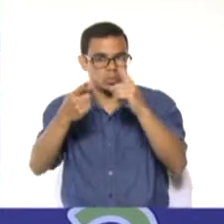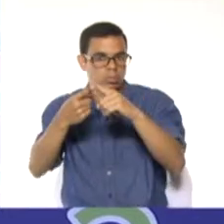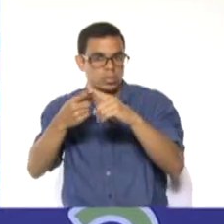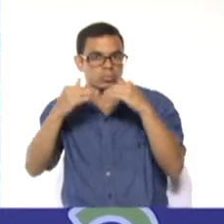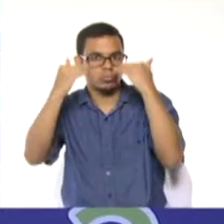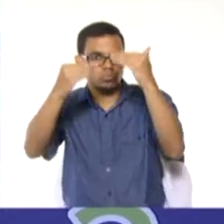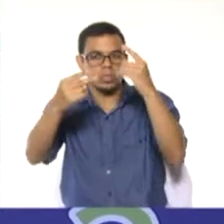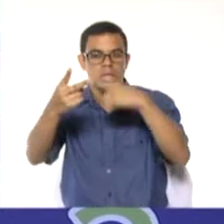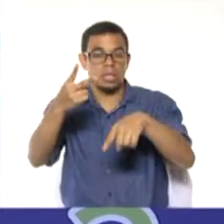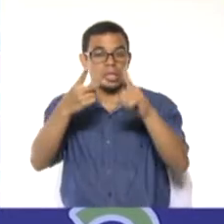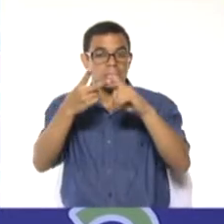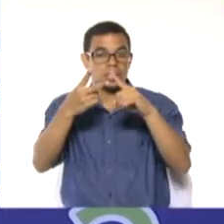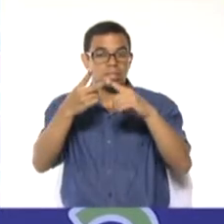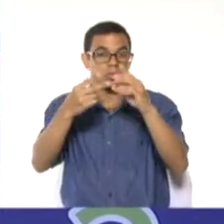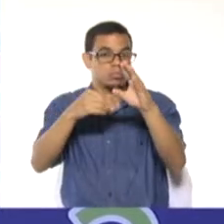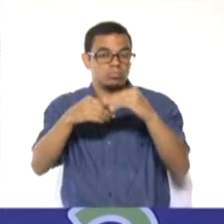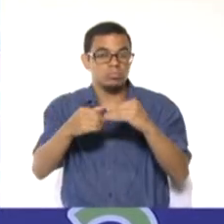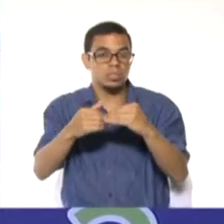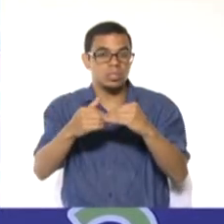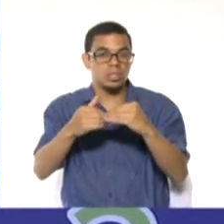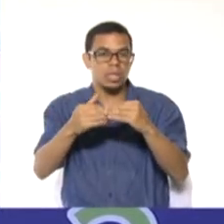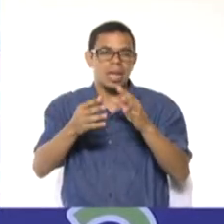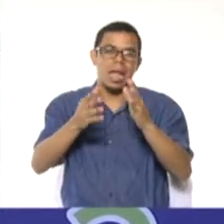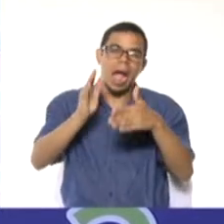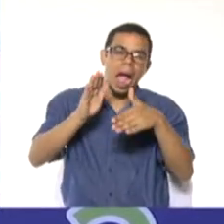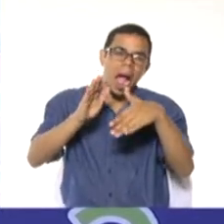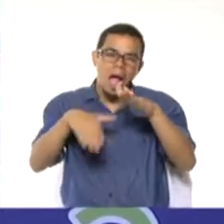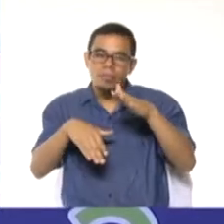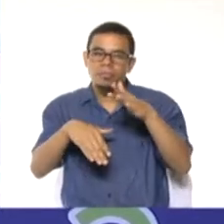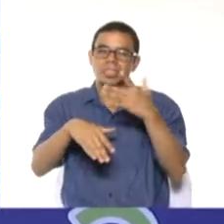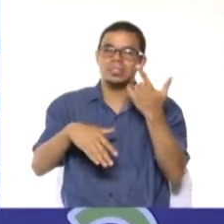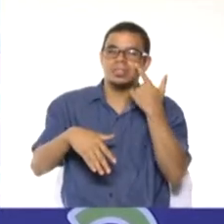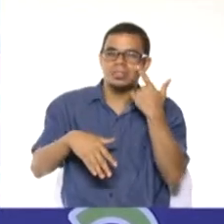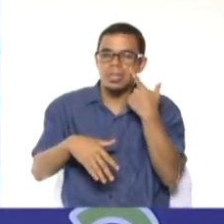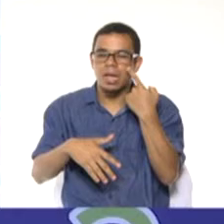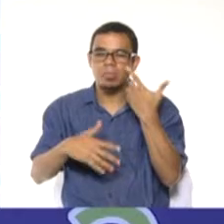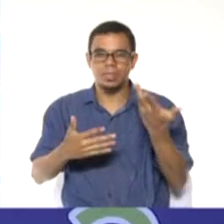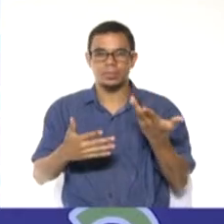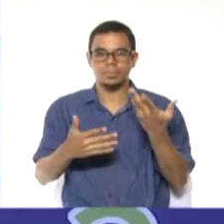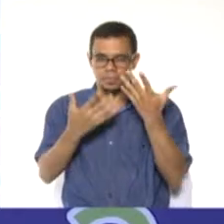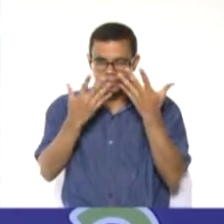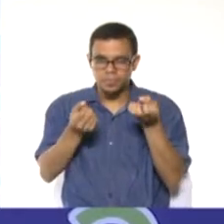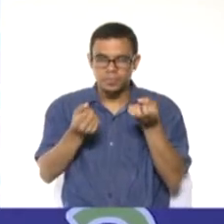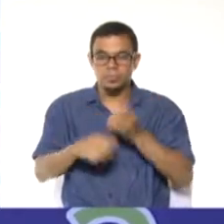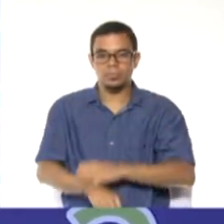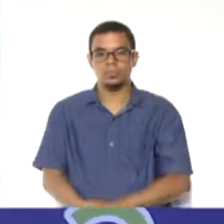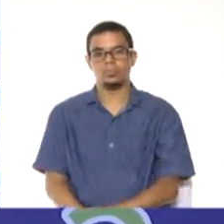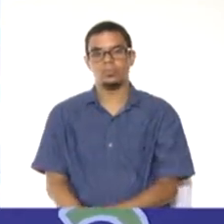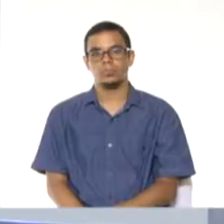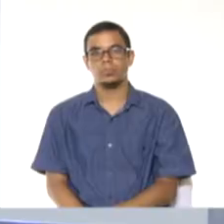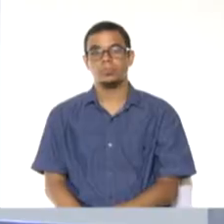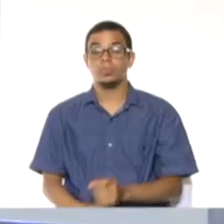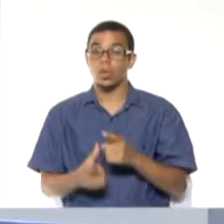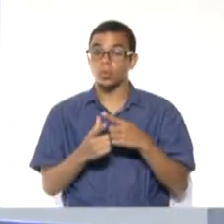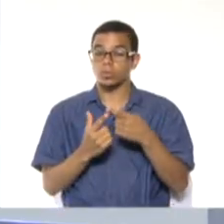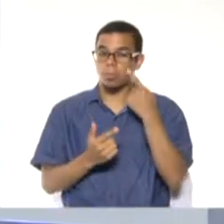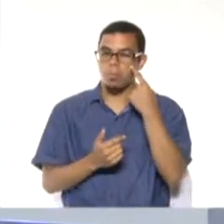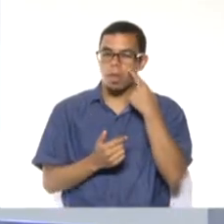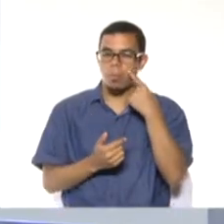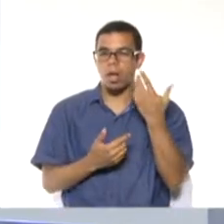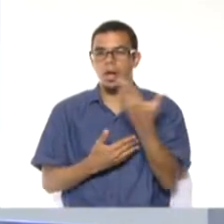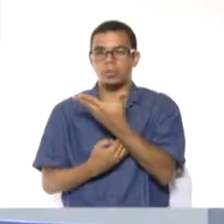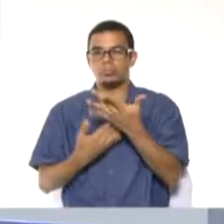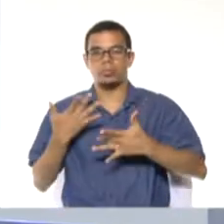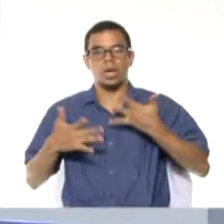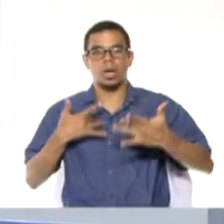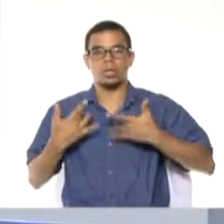permanecer por siempre y el recesivo iba a aparecer con cierta frecuencia. Vamos, mis queridos estudiantes, a verificar aquí uno de